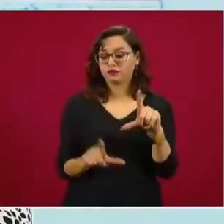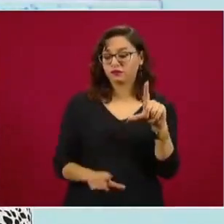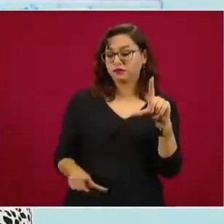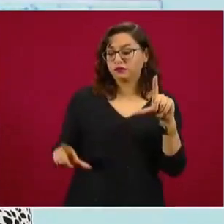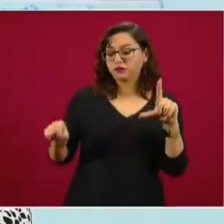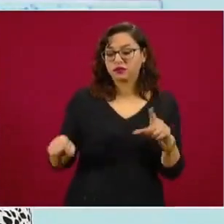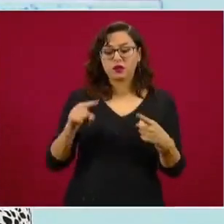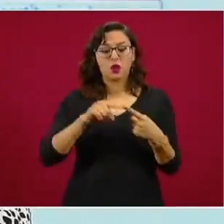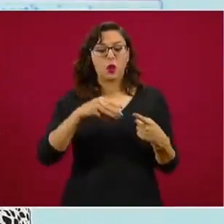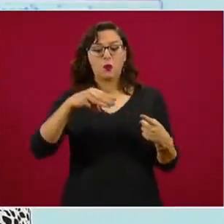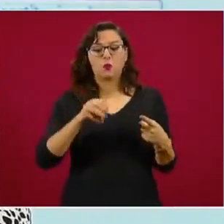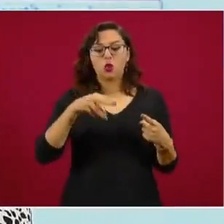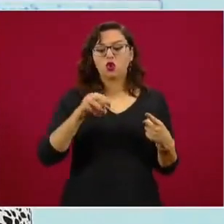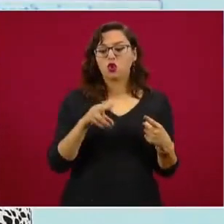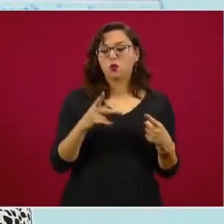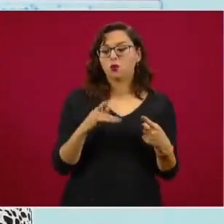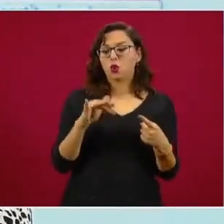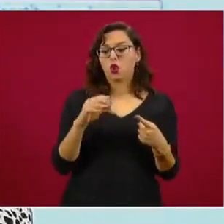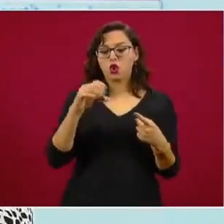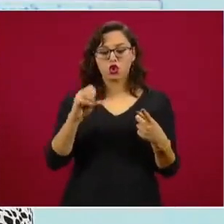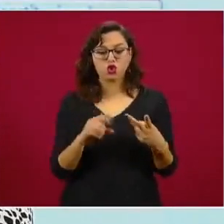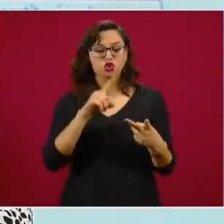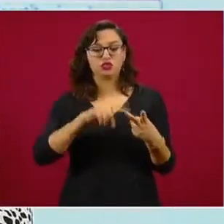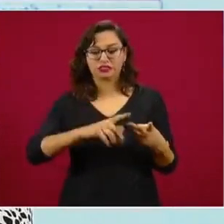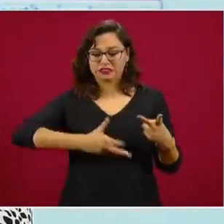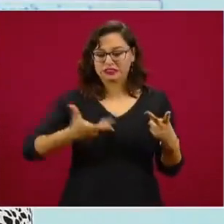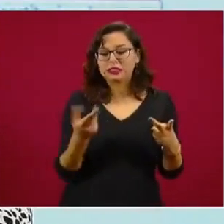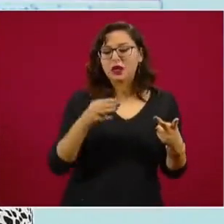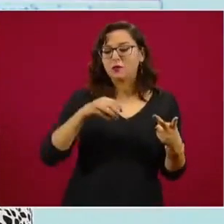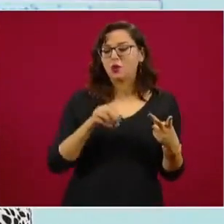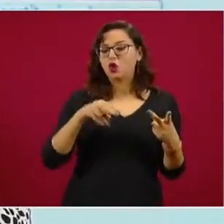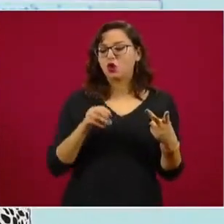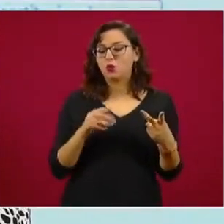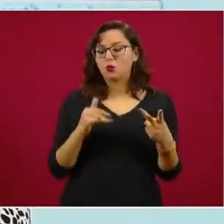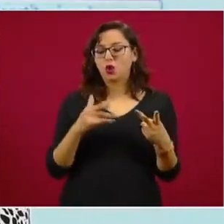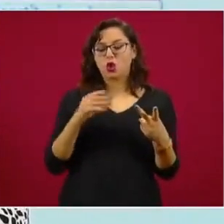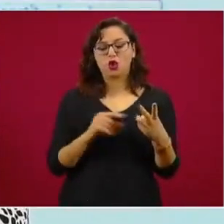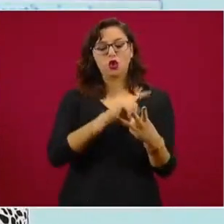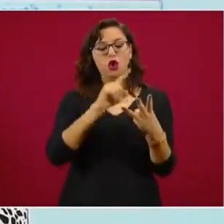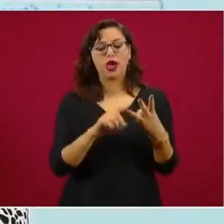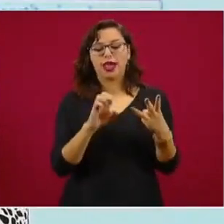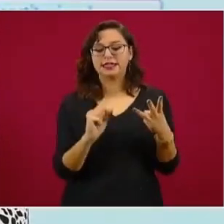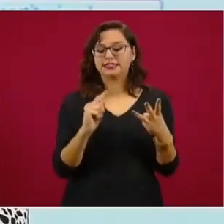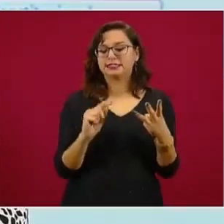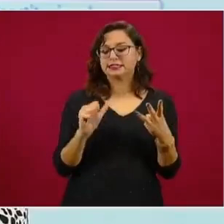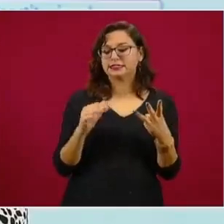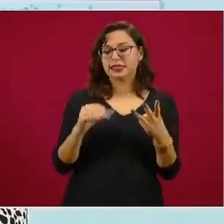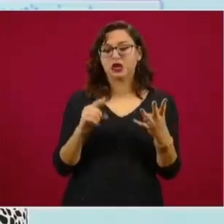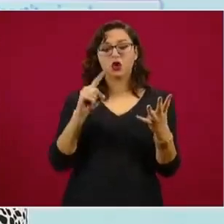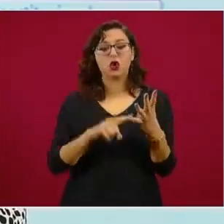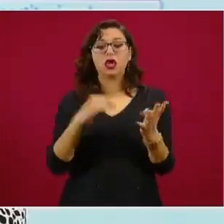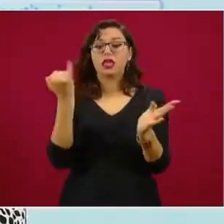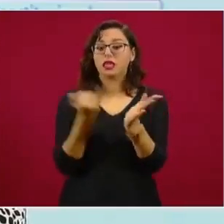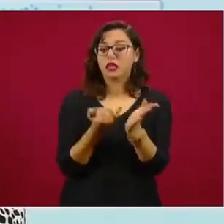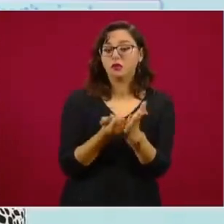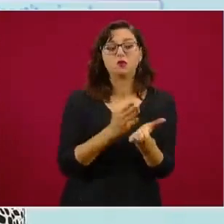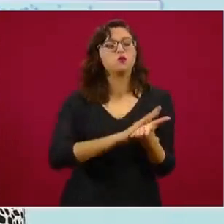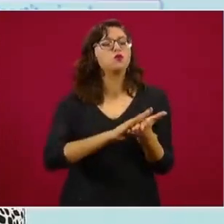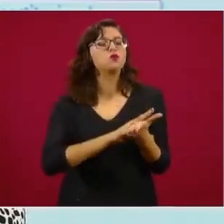los monopolios, las prácticas monopólicas, los estancos, las condonaciones de impuestos y